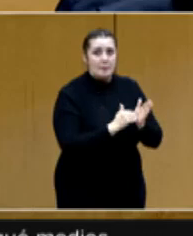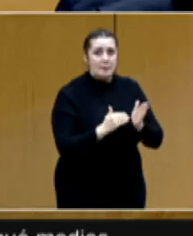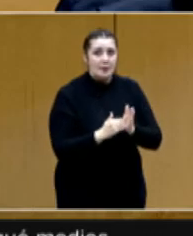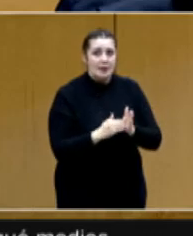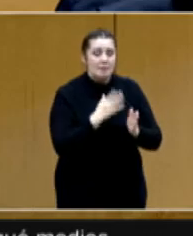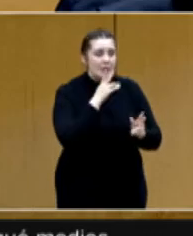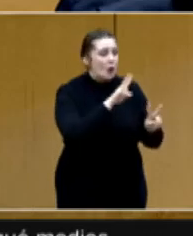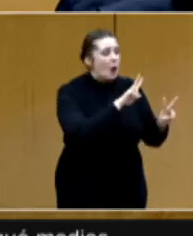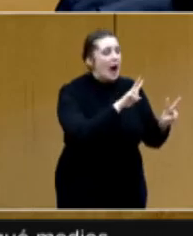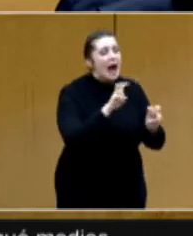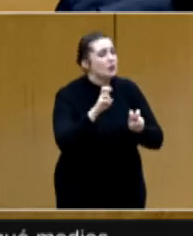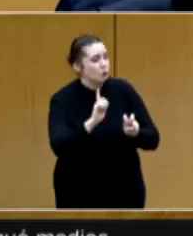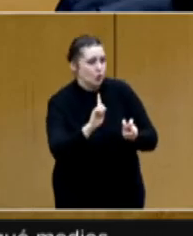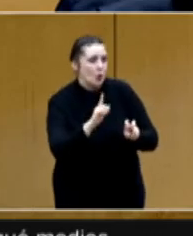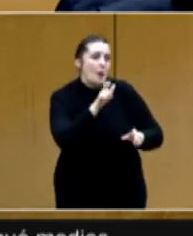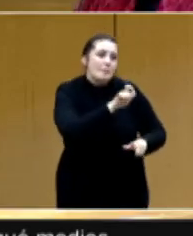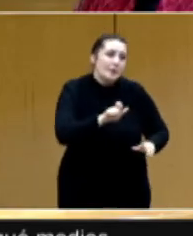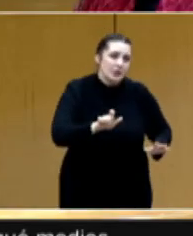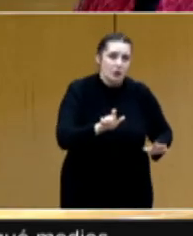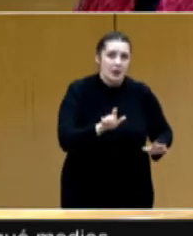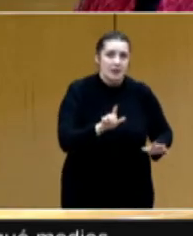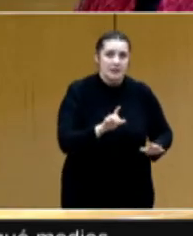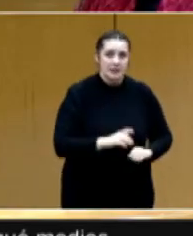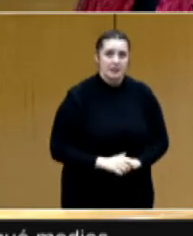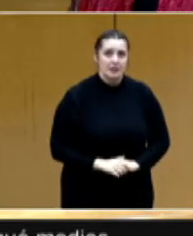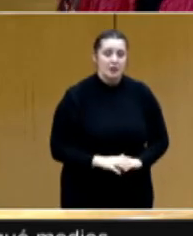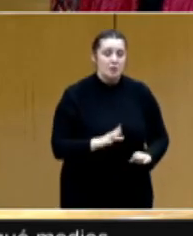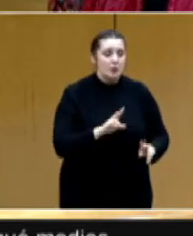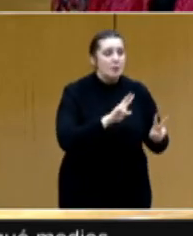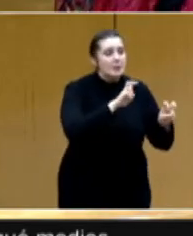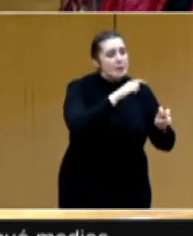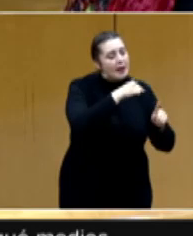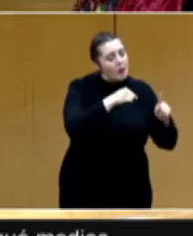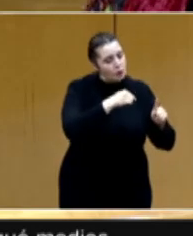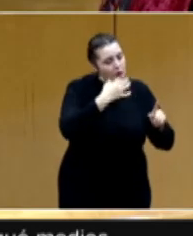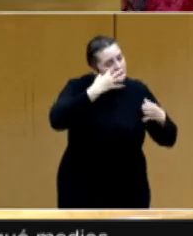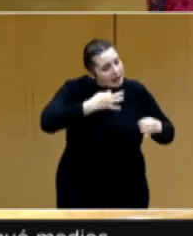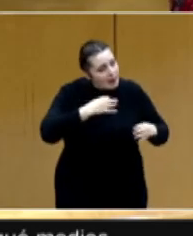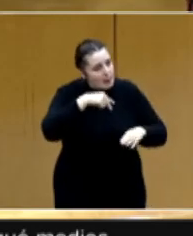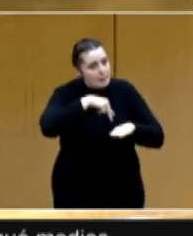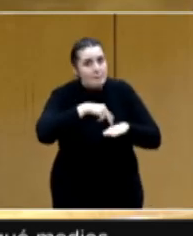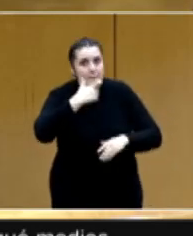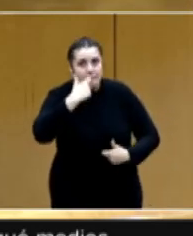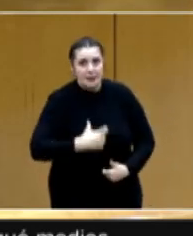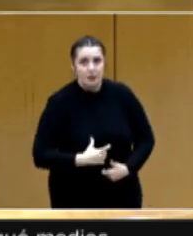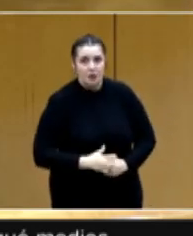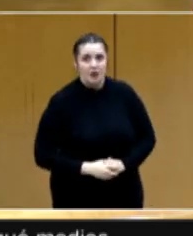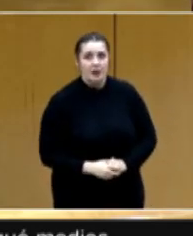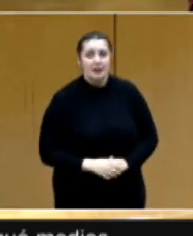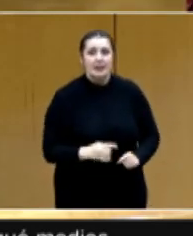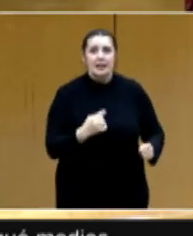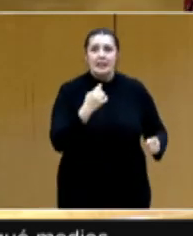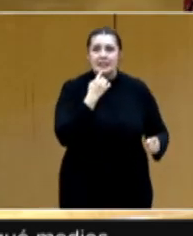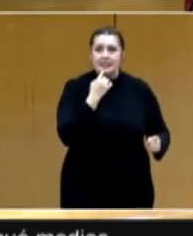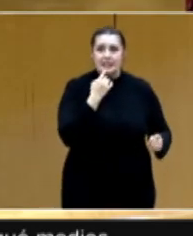yo digo personas que están detrás de cada asunto Pues es que la frase la he dicho en un